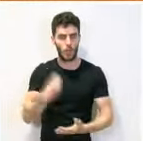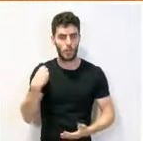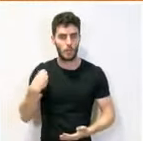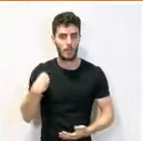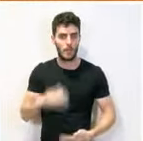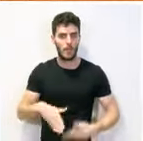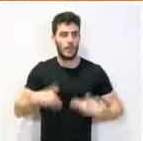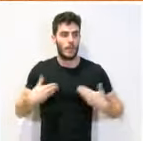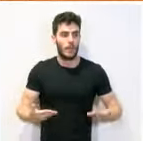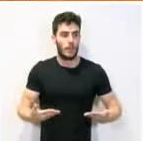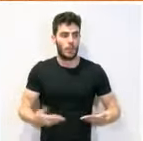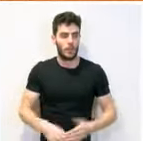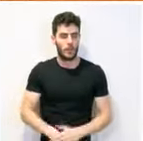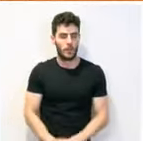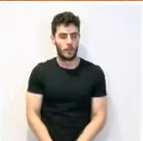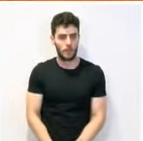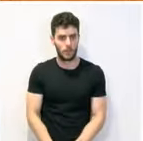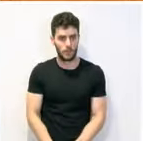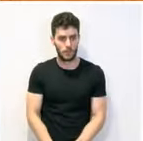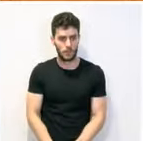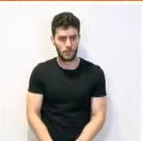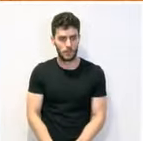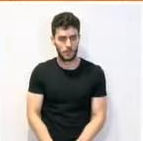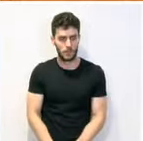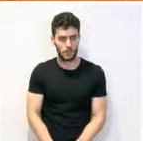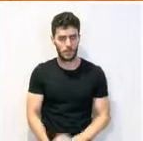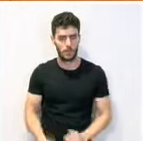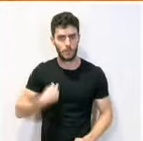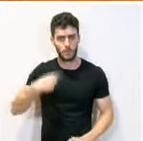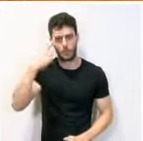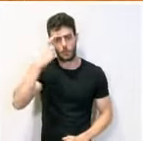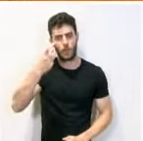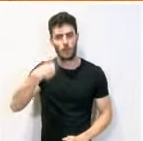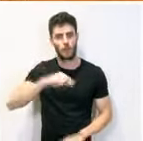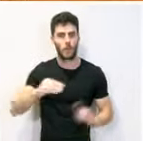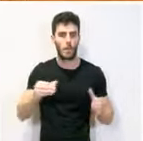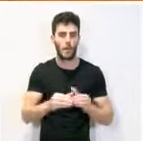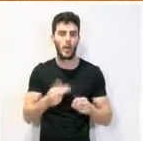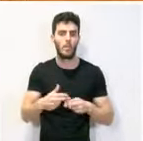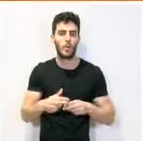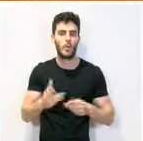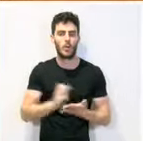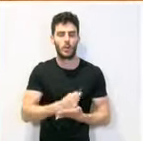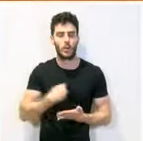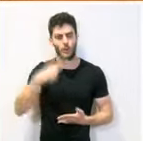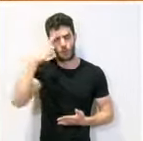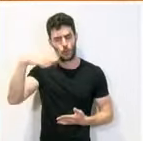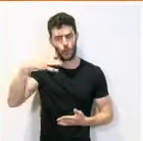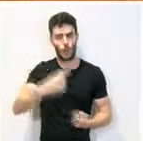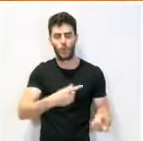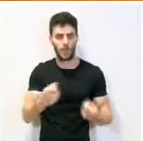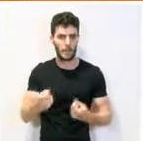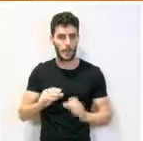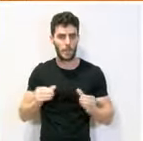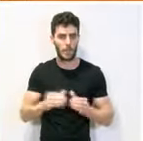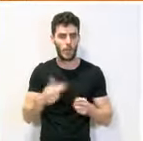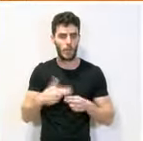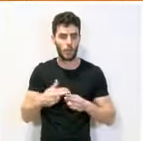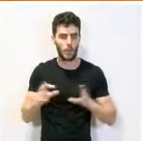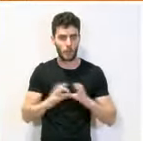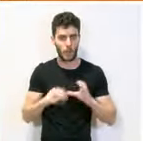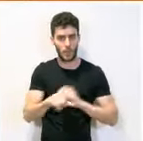a pesar de que estuvimos, creo que prácticamente todos los grupos, creo que faltó exclusivamente el Grupo